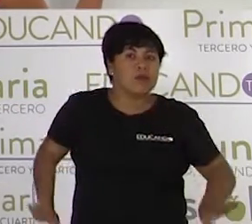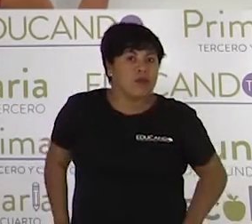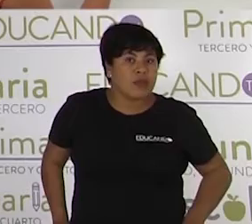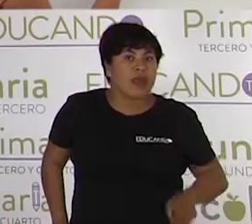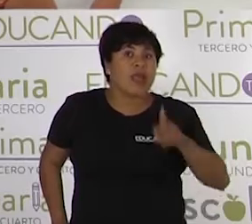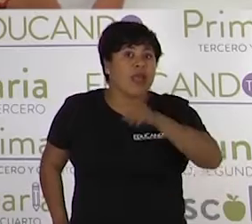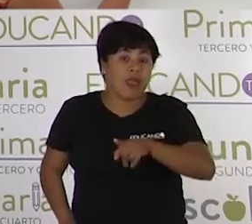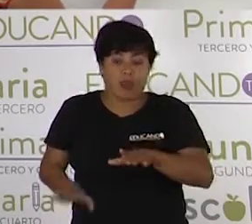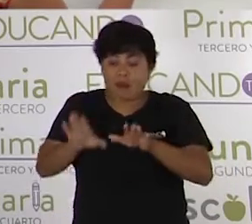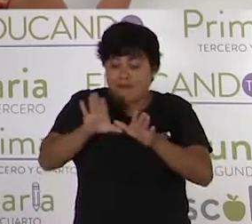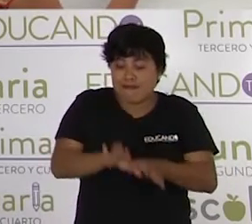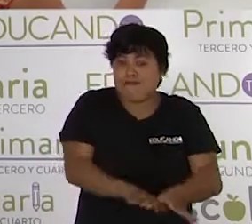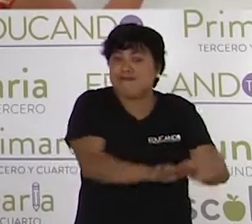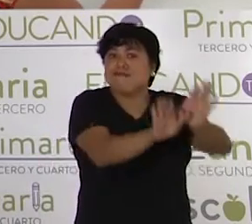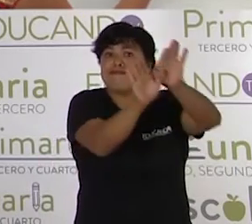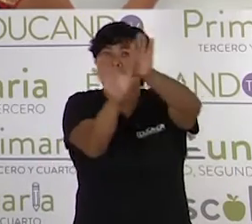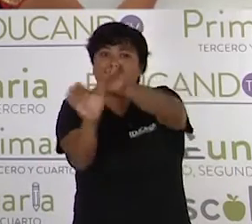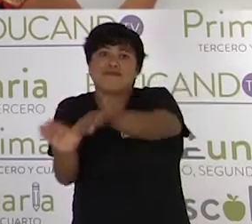vuela